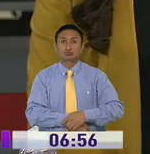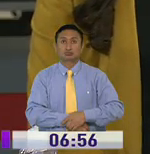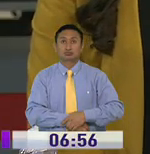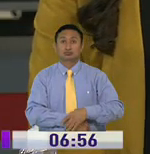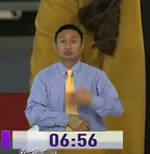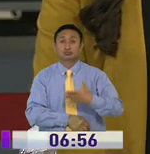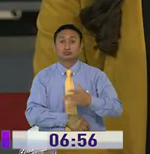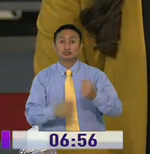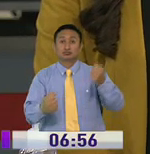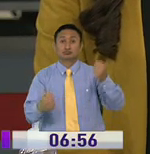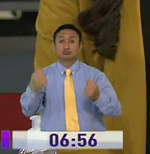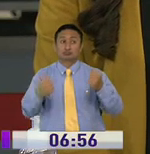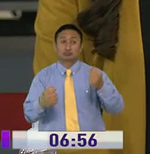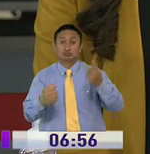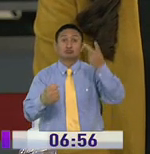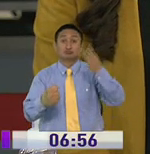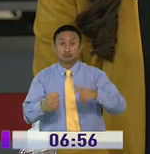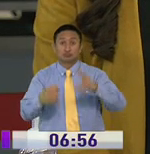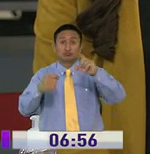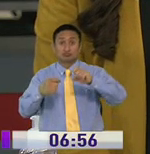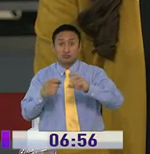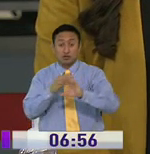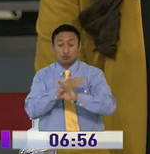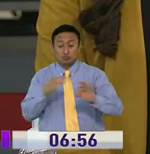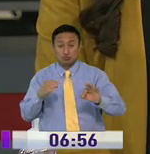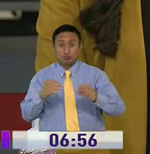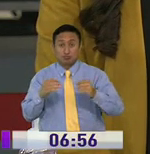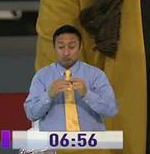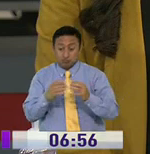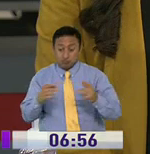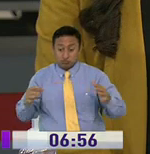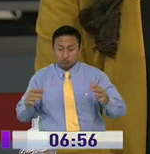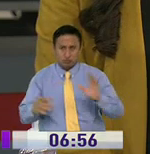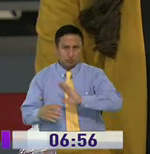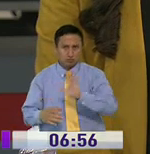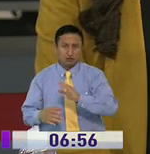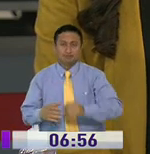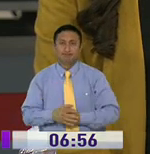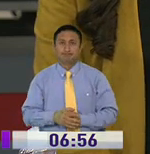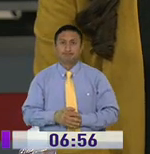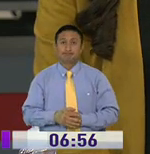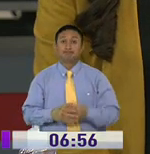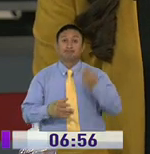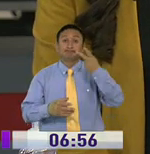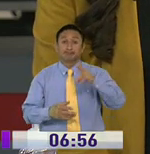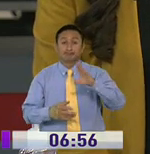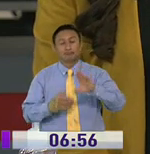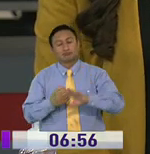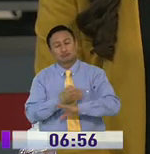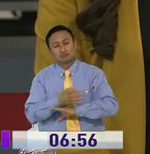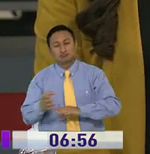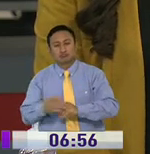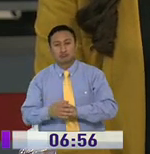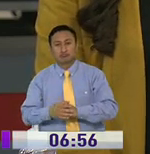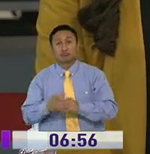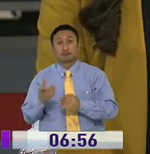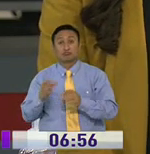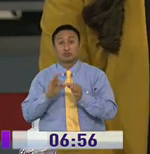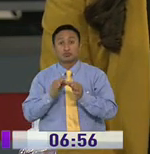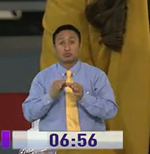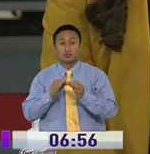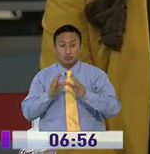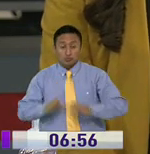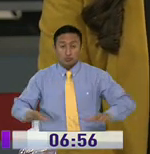Y los vehículos también deben ser desinfectados para evitar la propagación del COVID-19. Además, recomiendo un mantenimiento básico